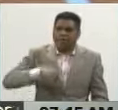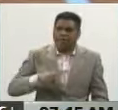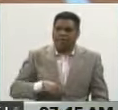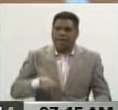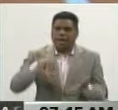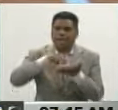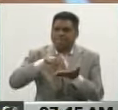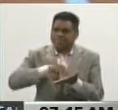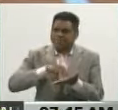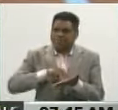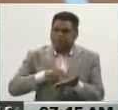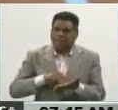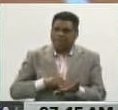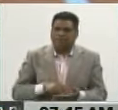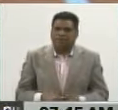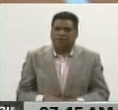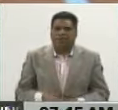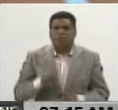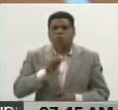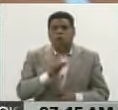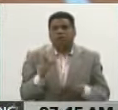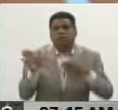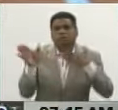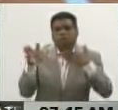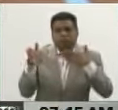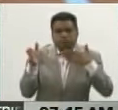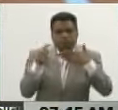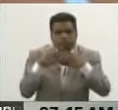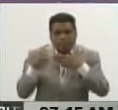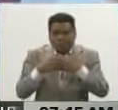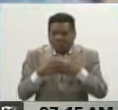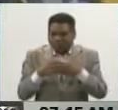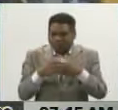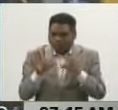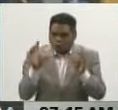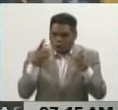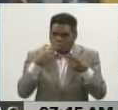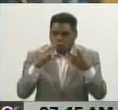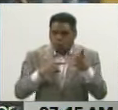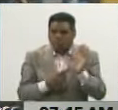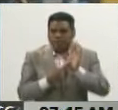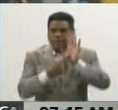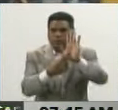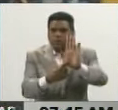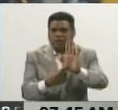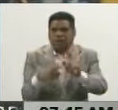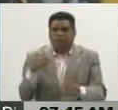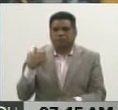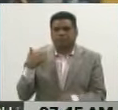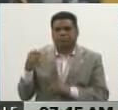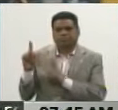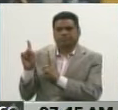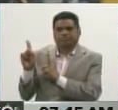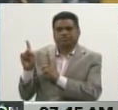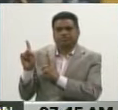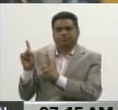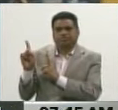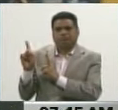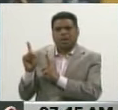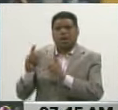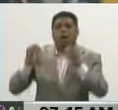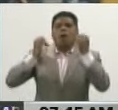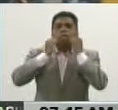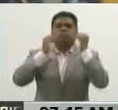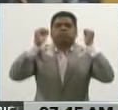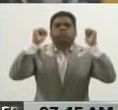Miranda que también no hay que tapar el sol con un dedo, hay que evidenciarlo y hay que mostrarlo a través de la pantalla, y lo ven ahí de inmediato. Es una protesta por